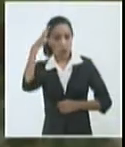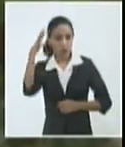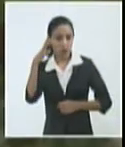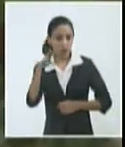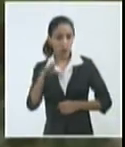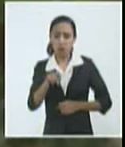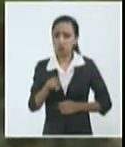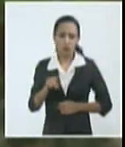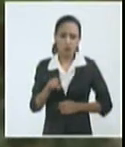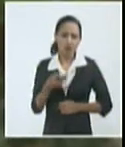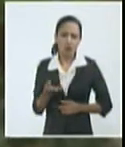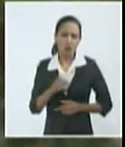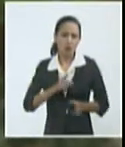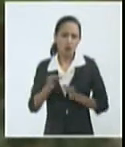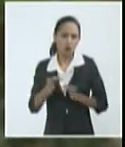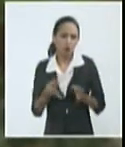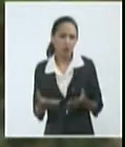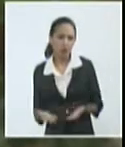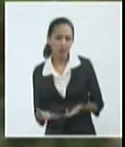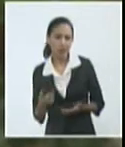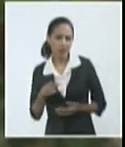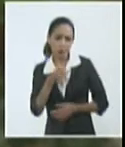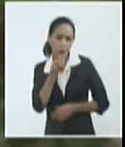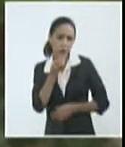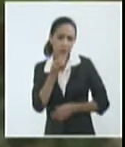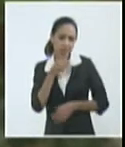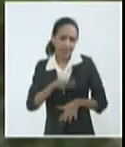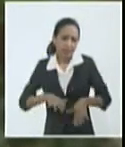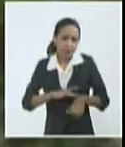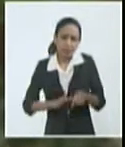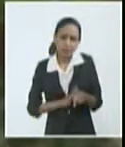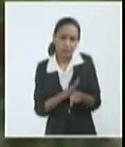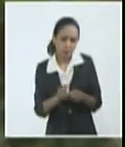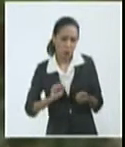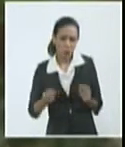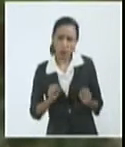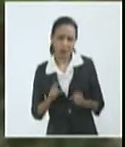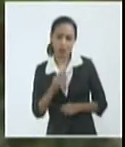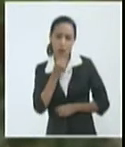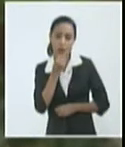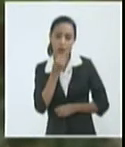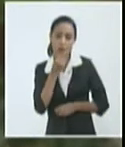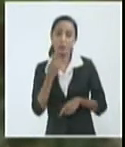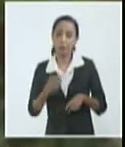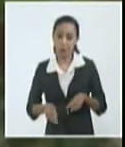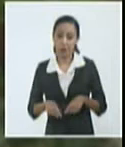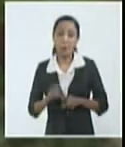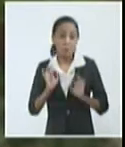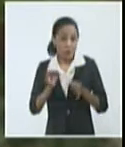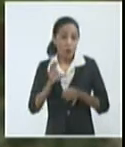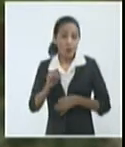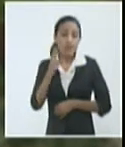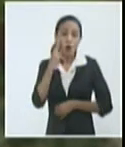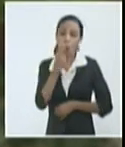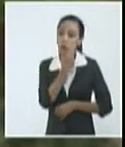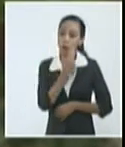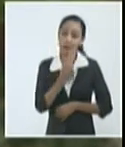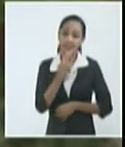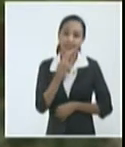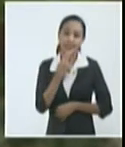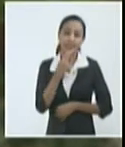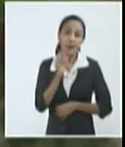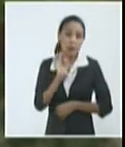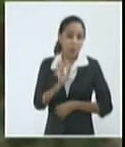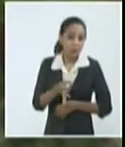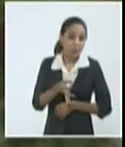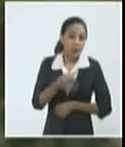pueblo sobrepasar esta situación. Pero como decía José Martí, no hay proa que taje una nube de ideas.